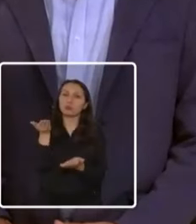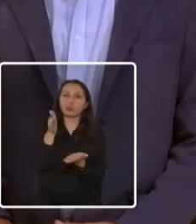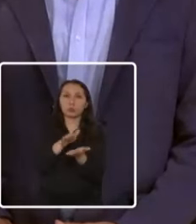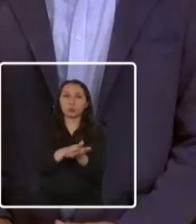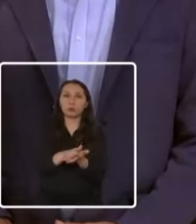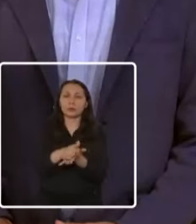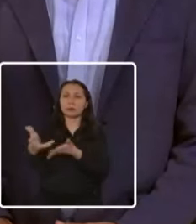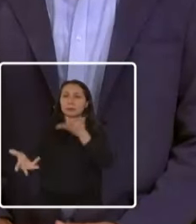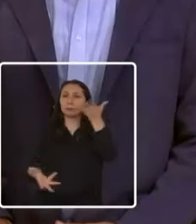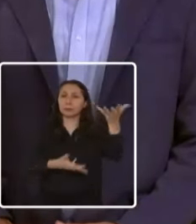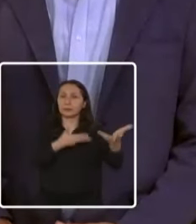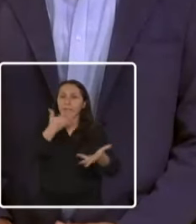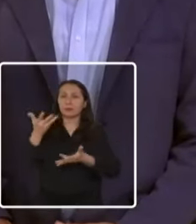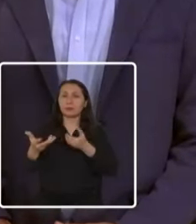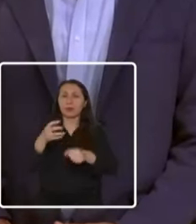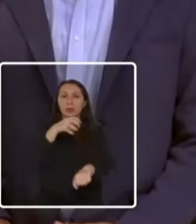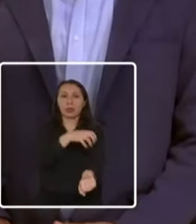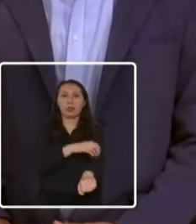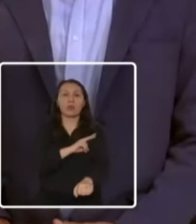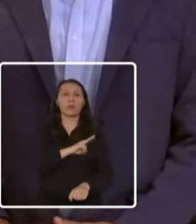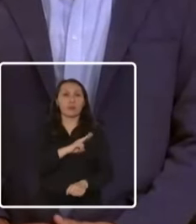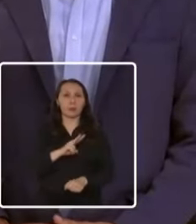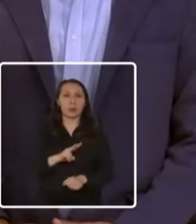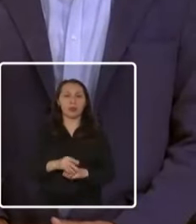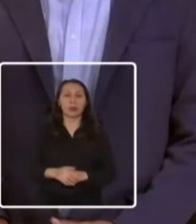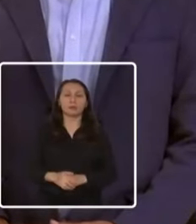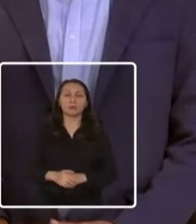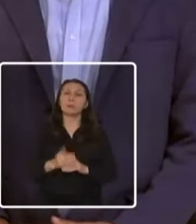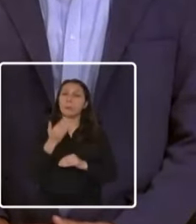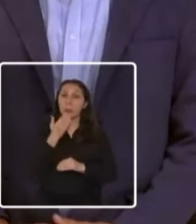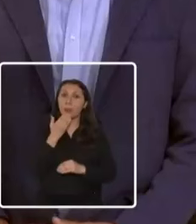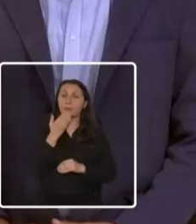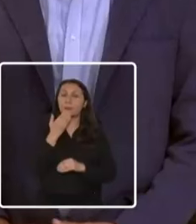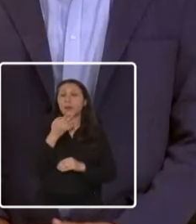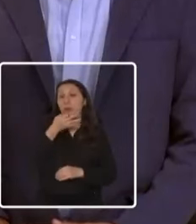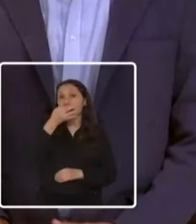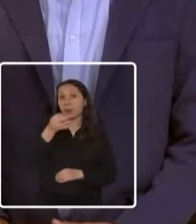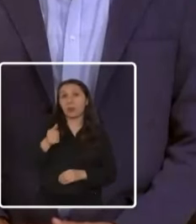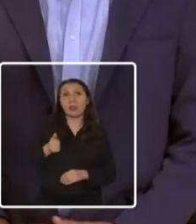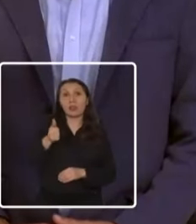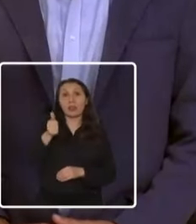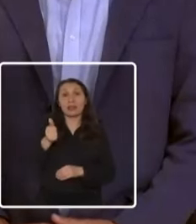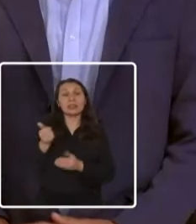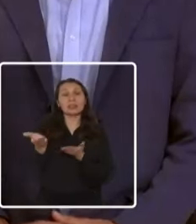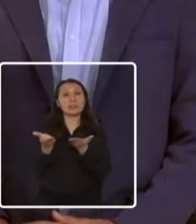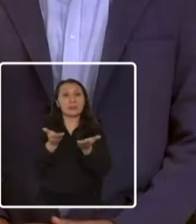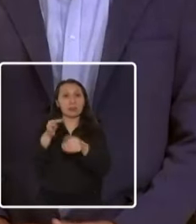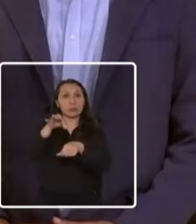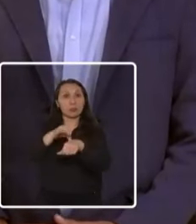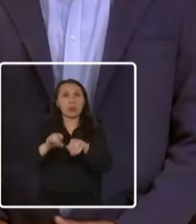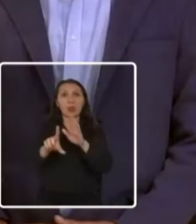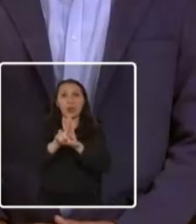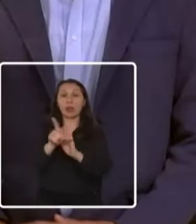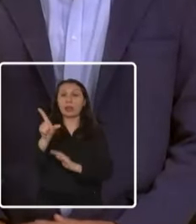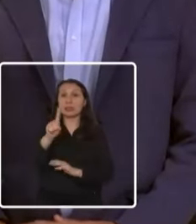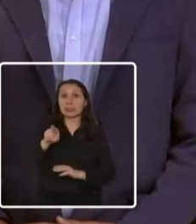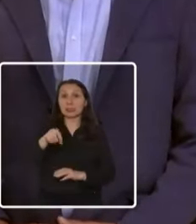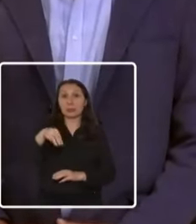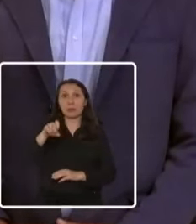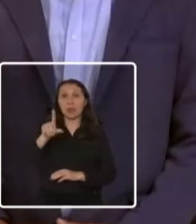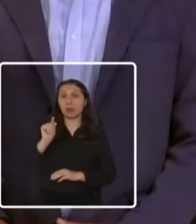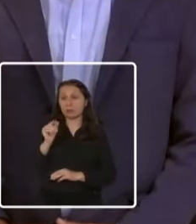en la afectación de los incendios de la región de Valparaíso. Como también lo ha dicho la directora del Servicio Médico Legal hace pocas